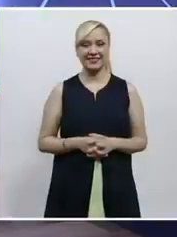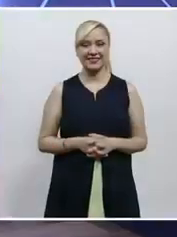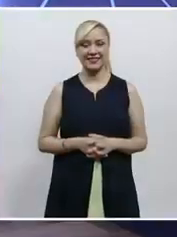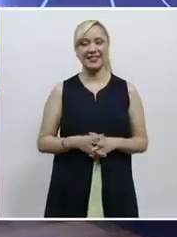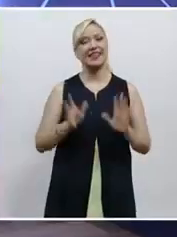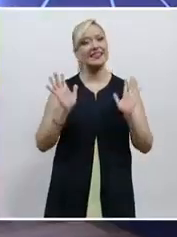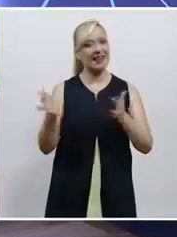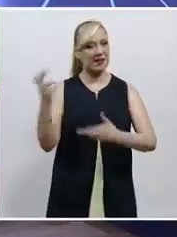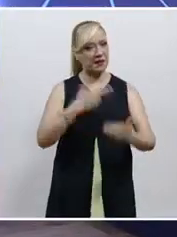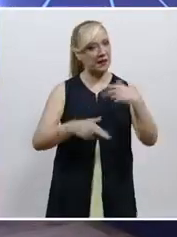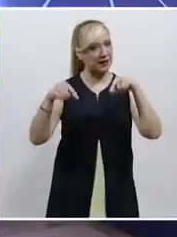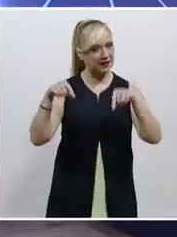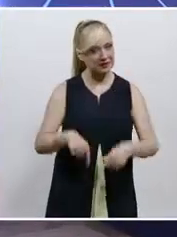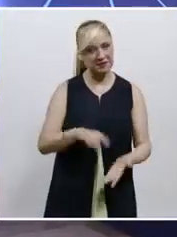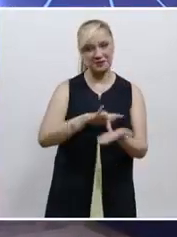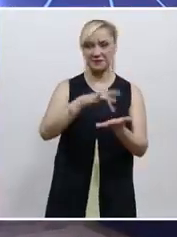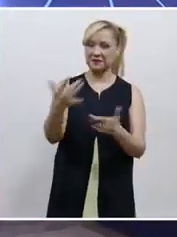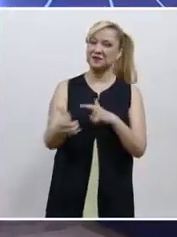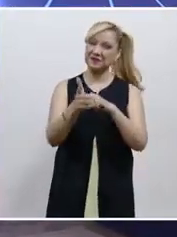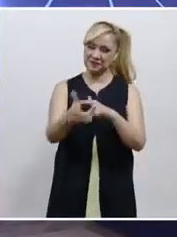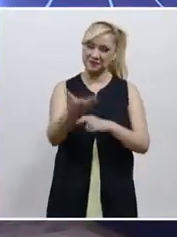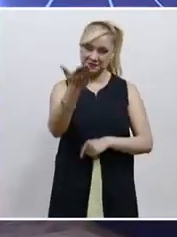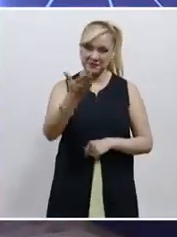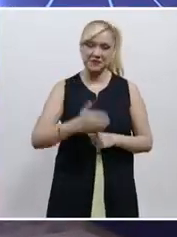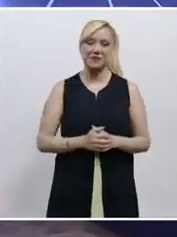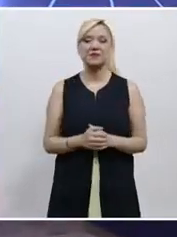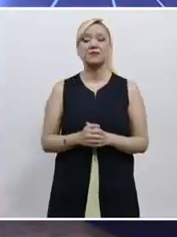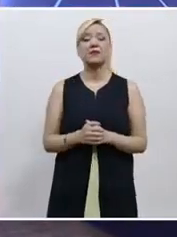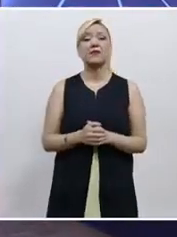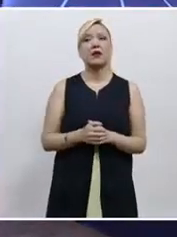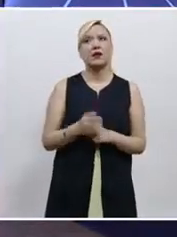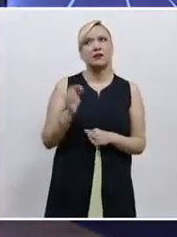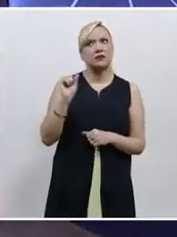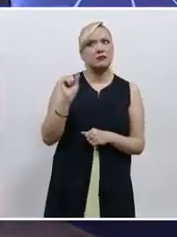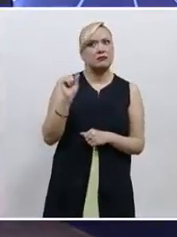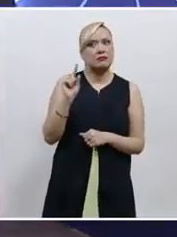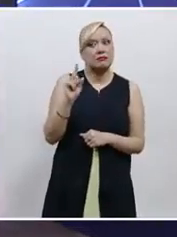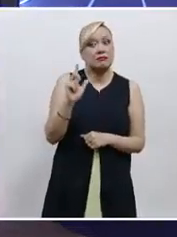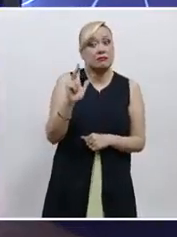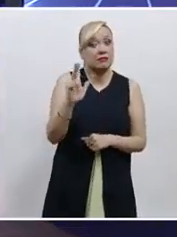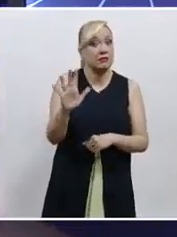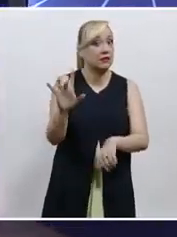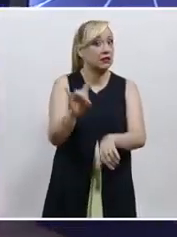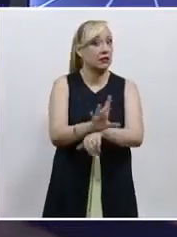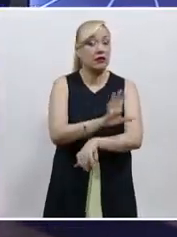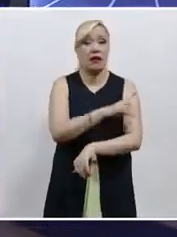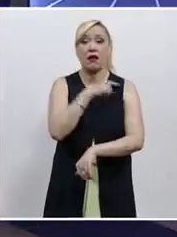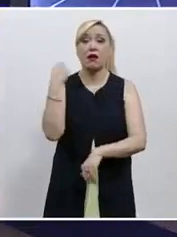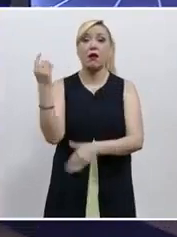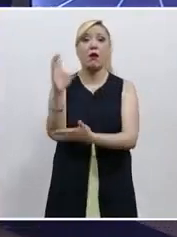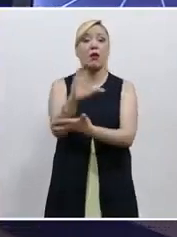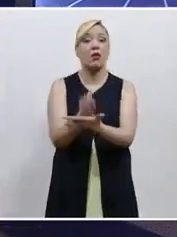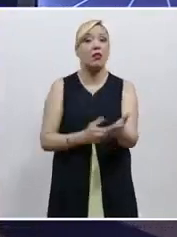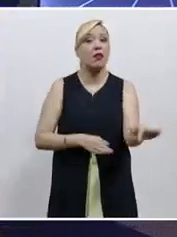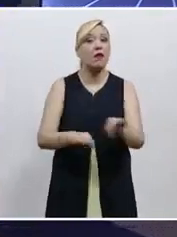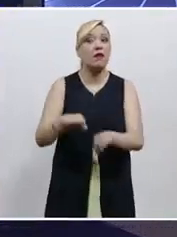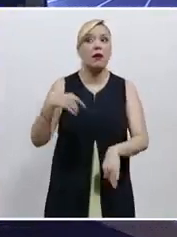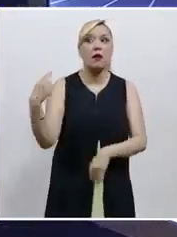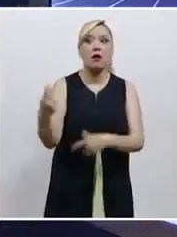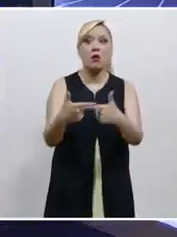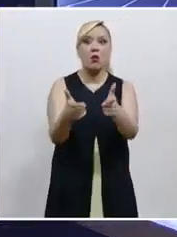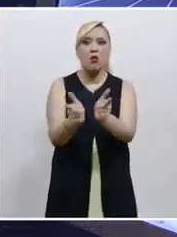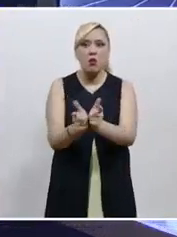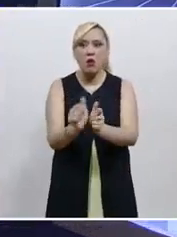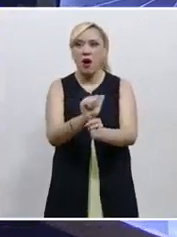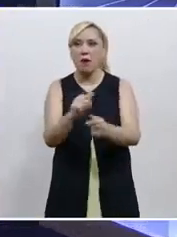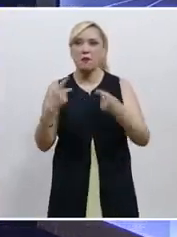Ya estamos de regreso, gracias por continuar con nosotros. A pocos días de que vence el plazo para legitimar los contratos colectivos de trabajo, la Asociación